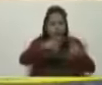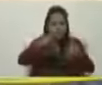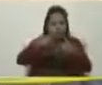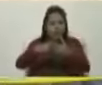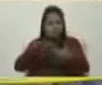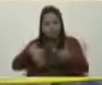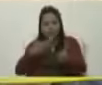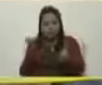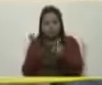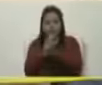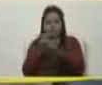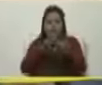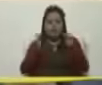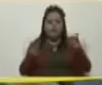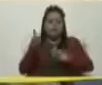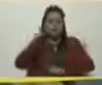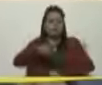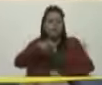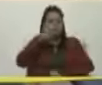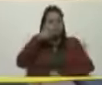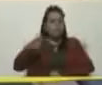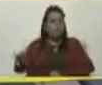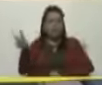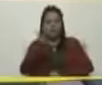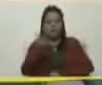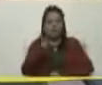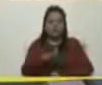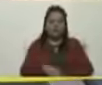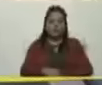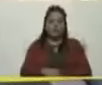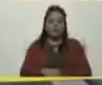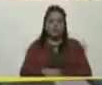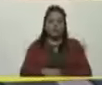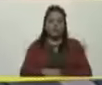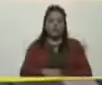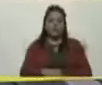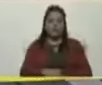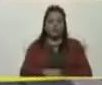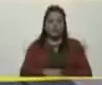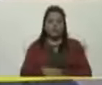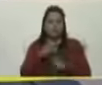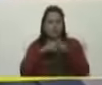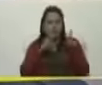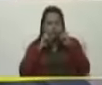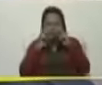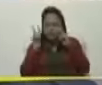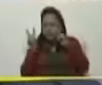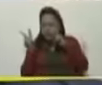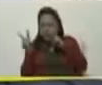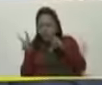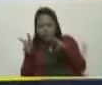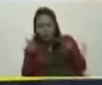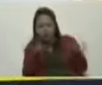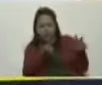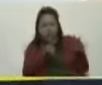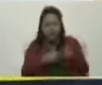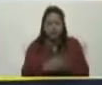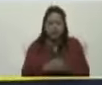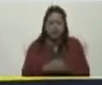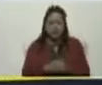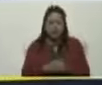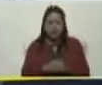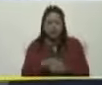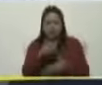paz que necesita hoy el pueblo de Venezuela. Pero viendo todas estas situaciones que se venían